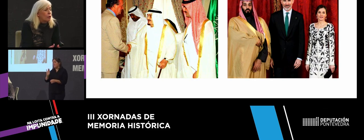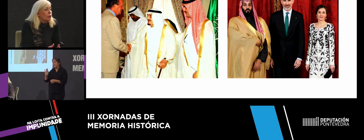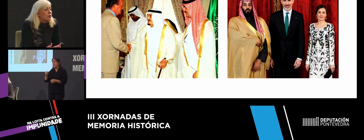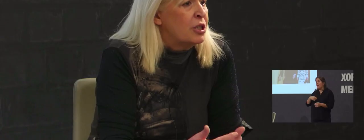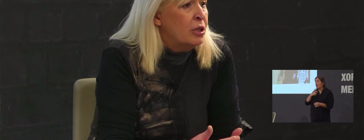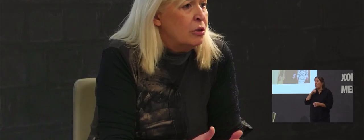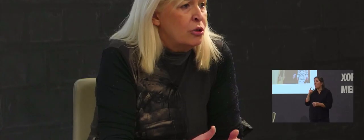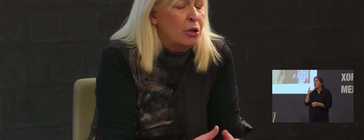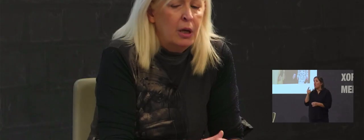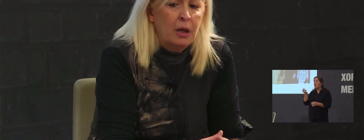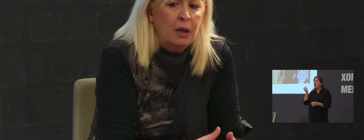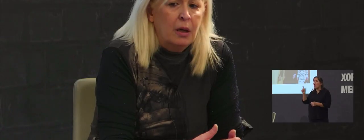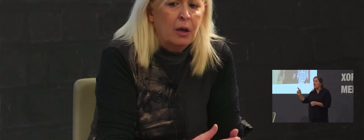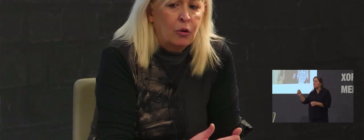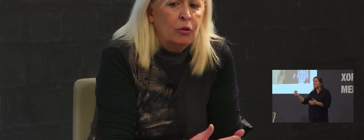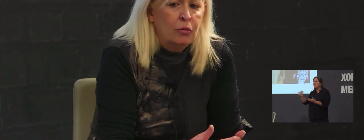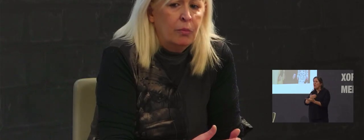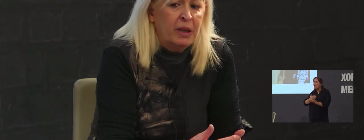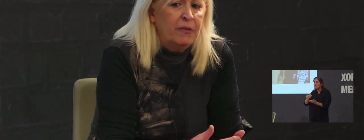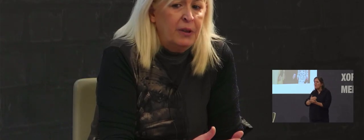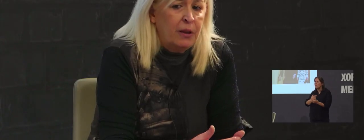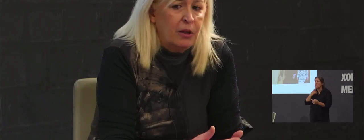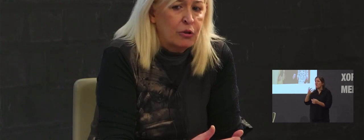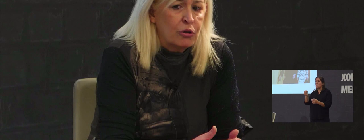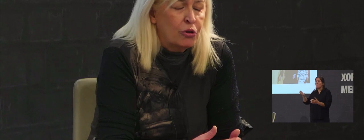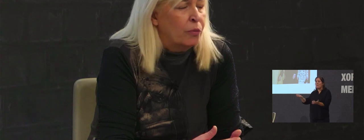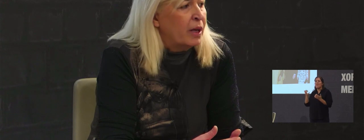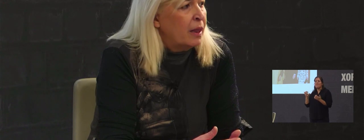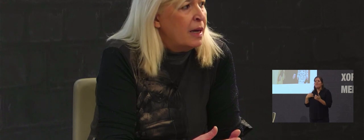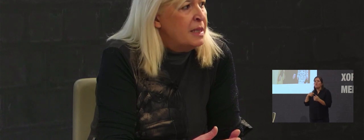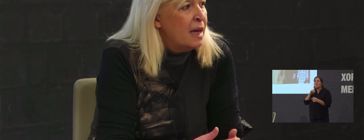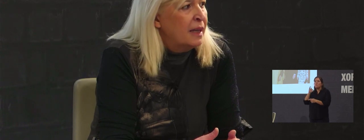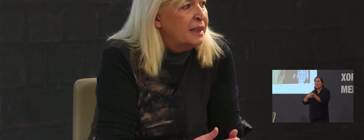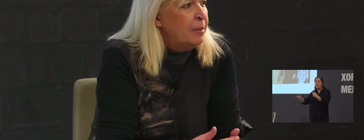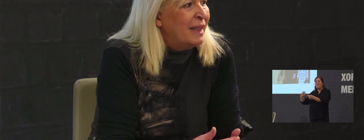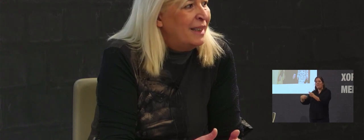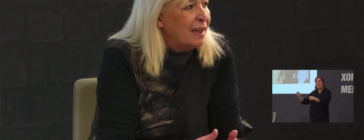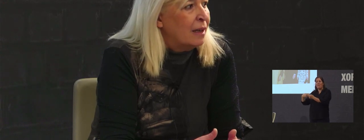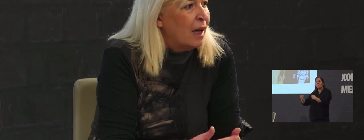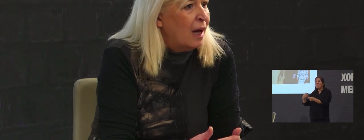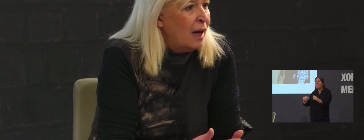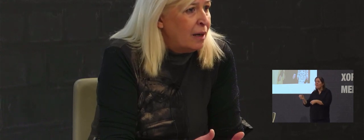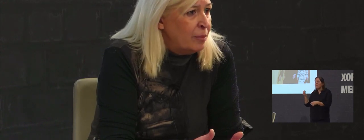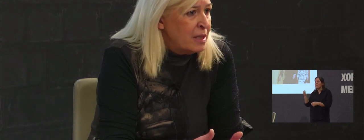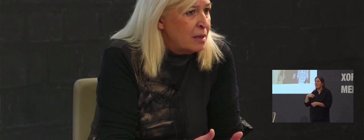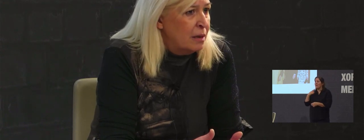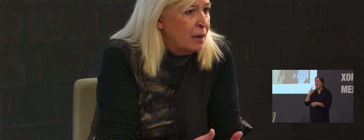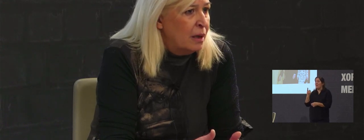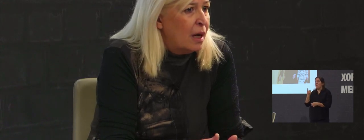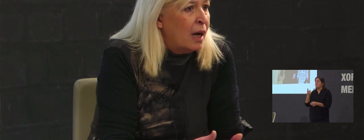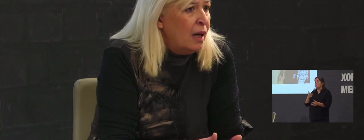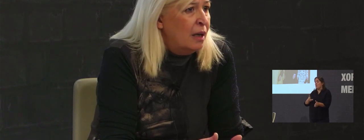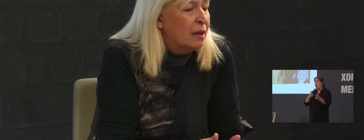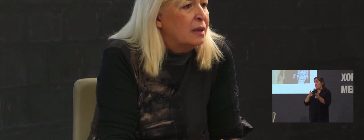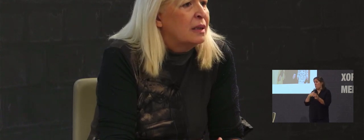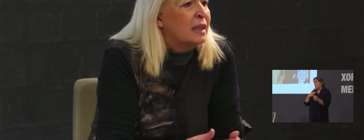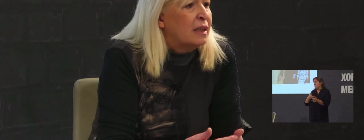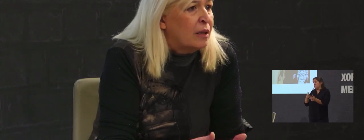con comisións, con beneficios comerciais de vender armas